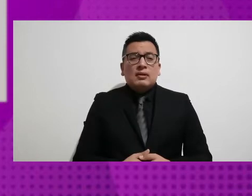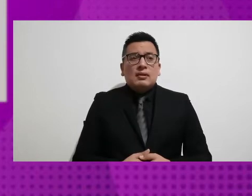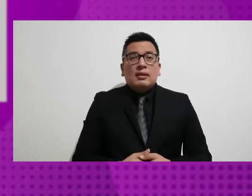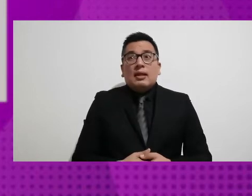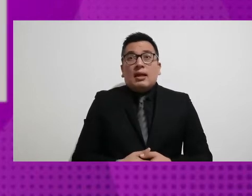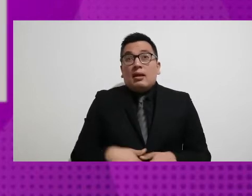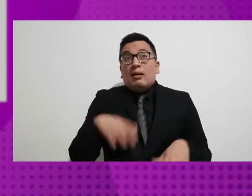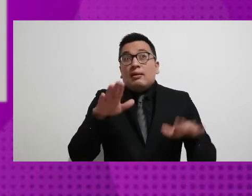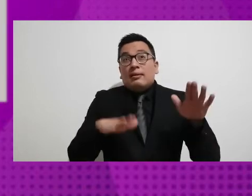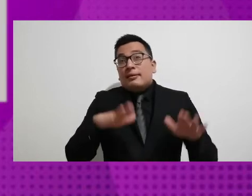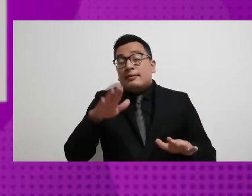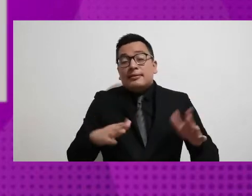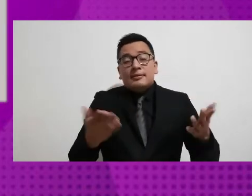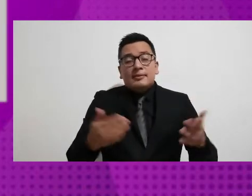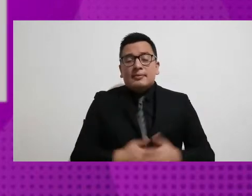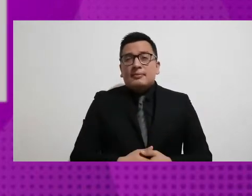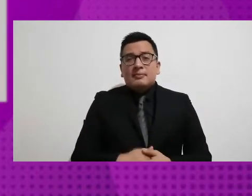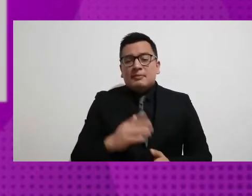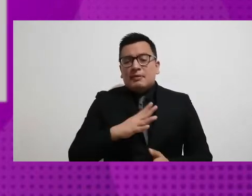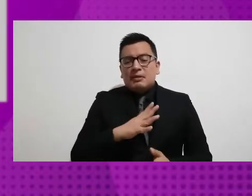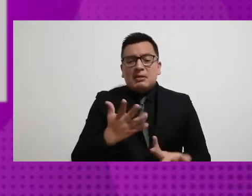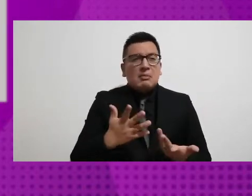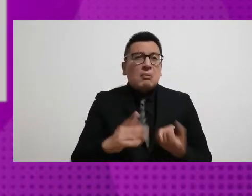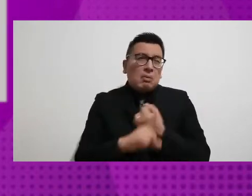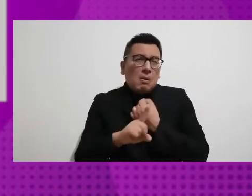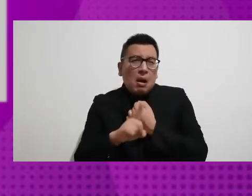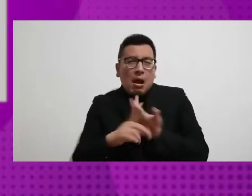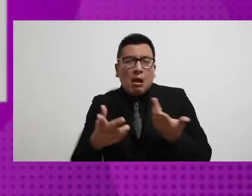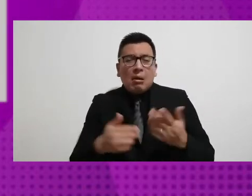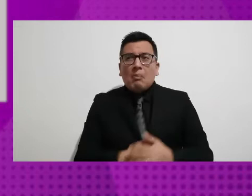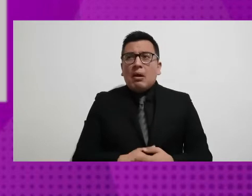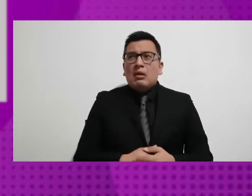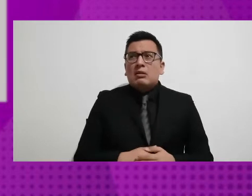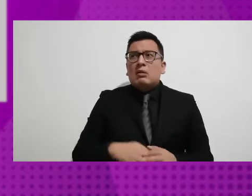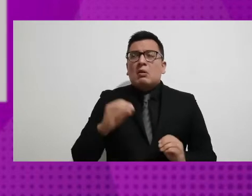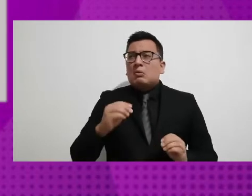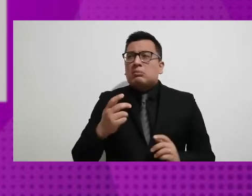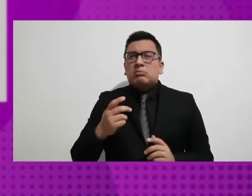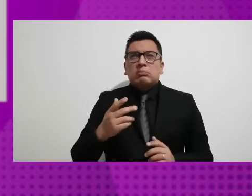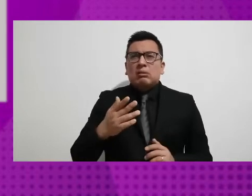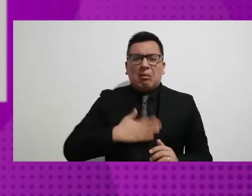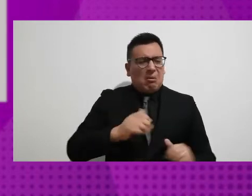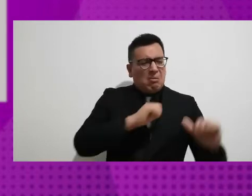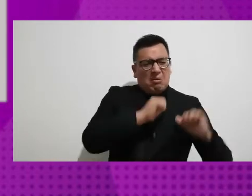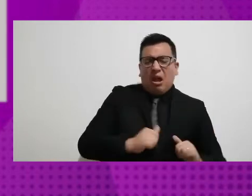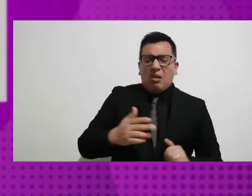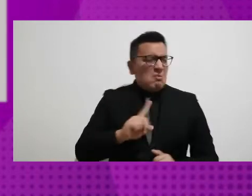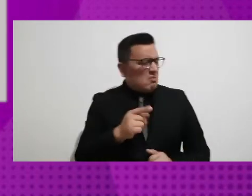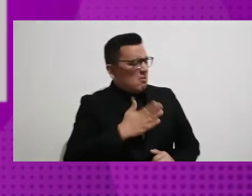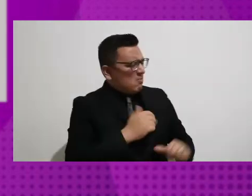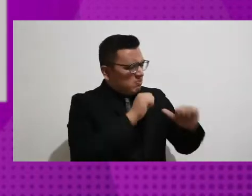ese federalismo, pues ha habido lo normal, pues roces, encontronazos, sobre todo en el